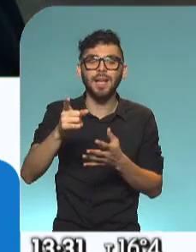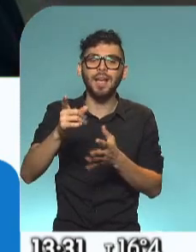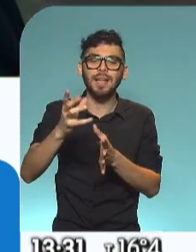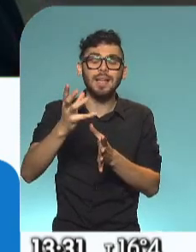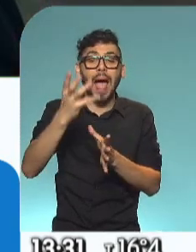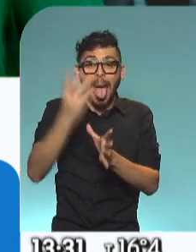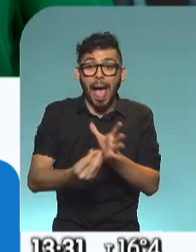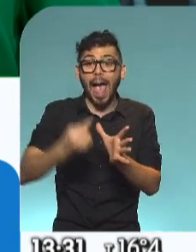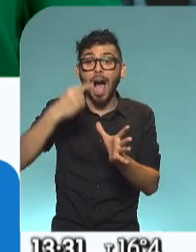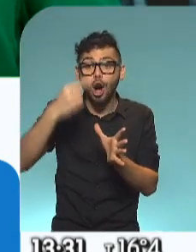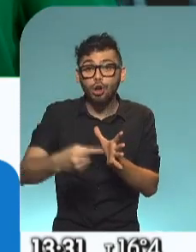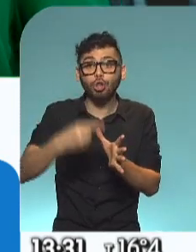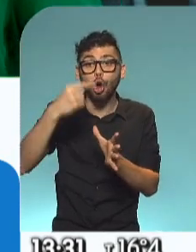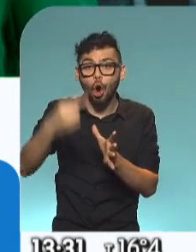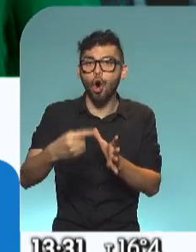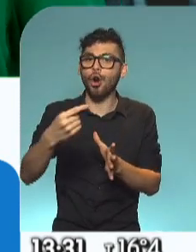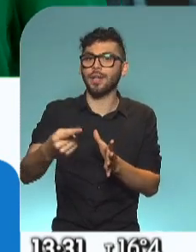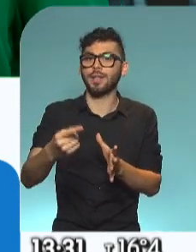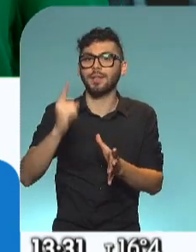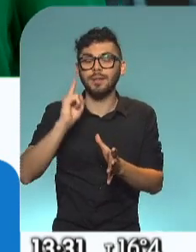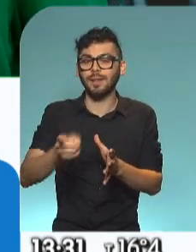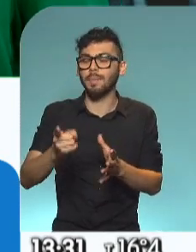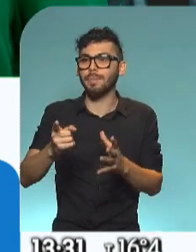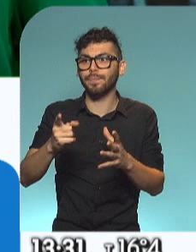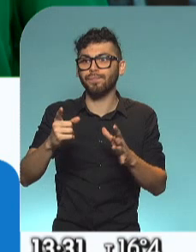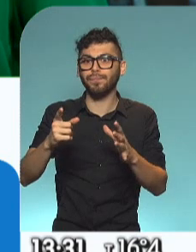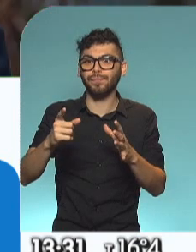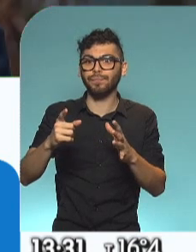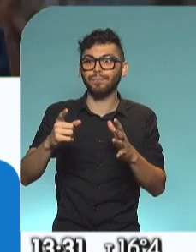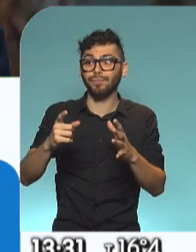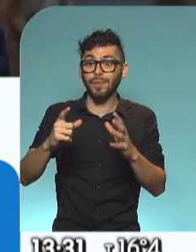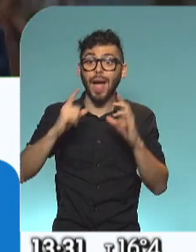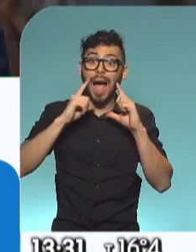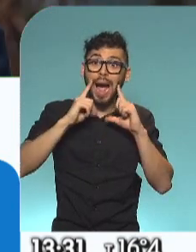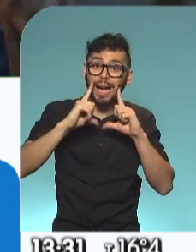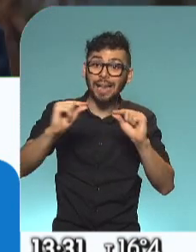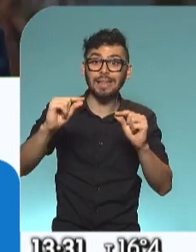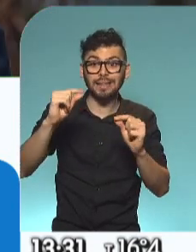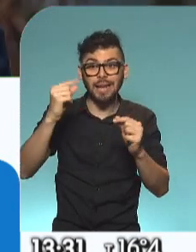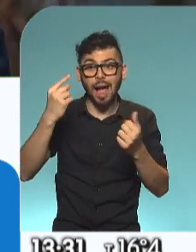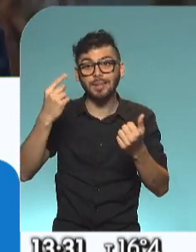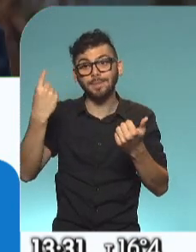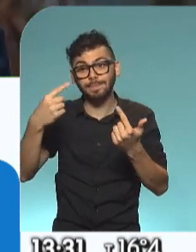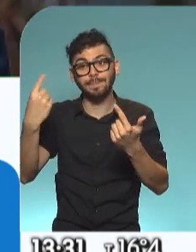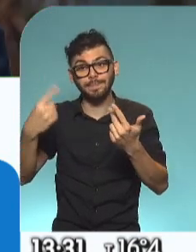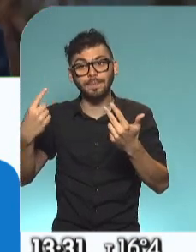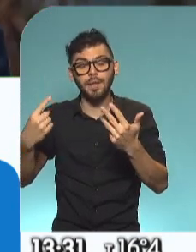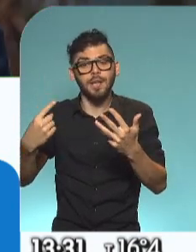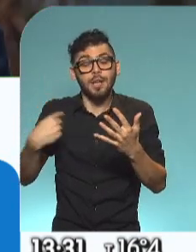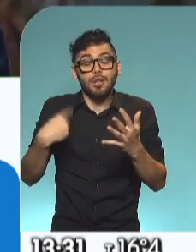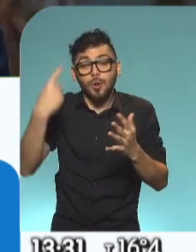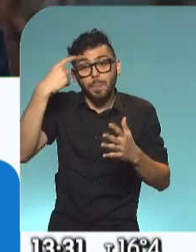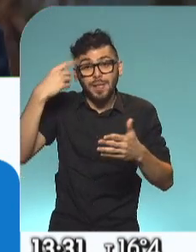serie digamos, de críticas que han surgido, y yo creo que hemos llegado a un momento